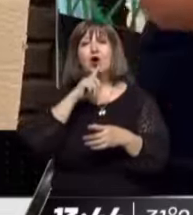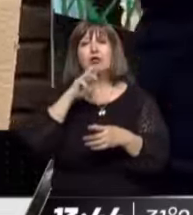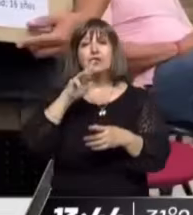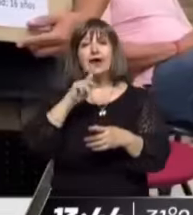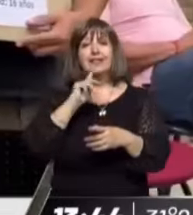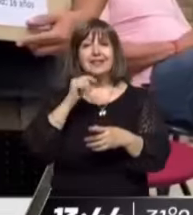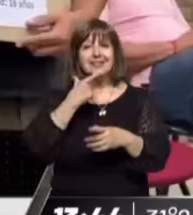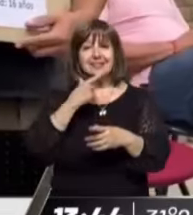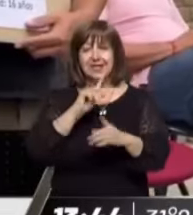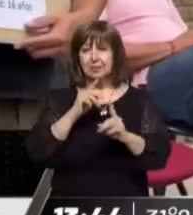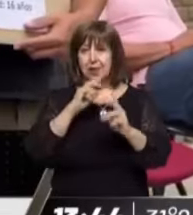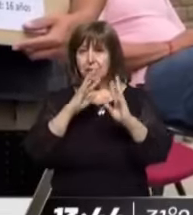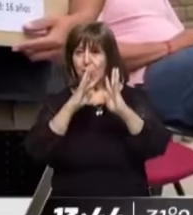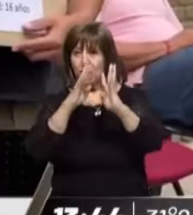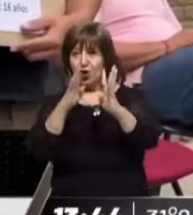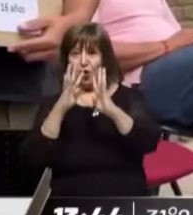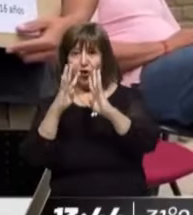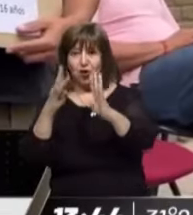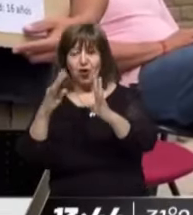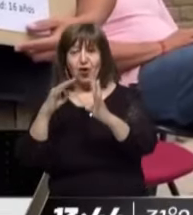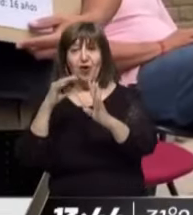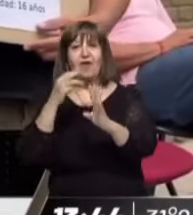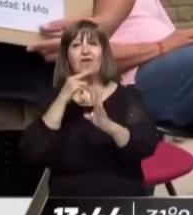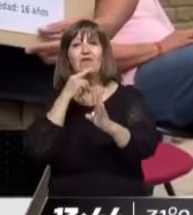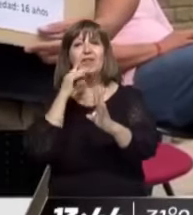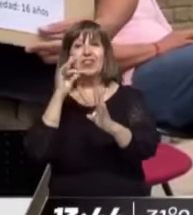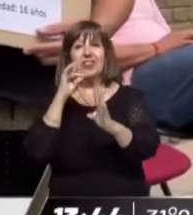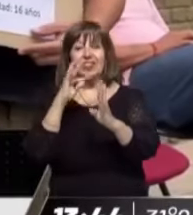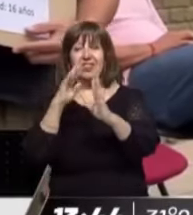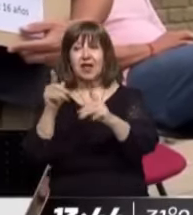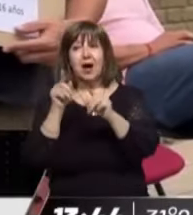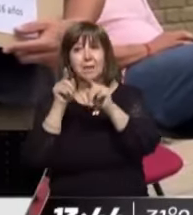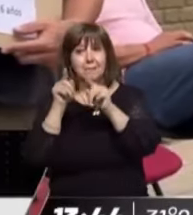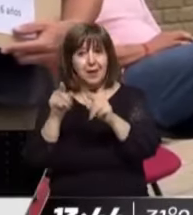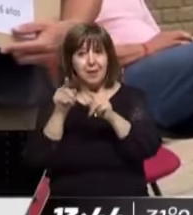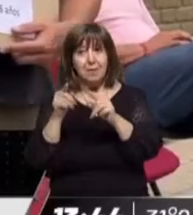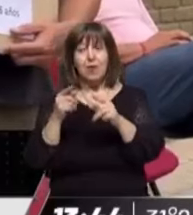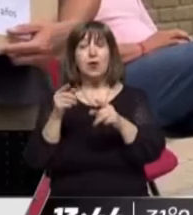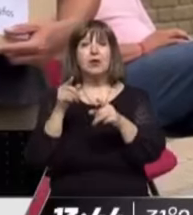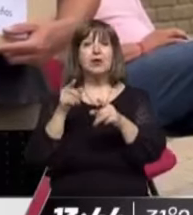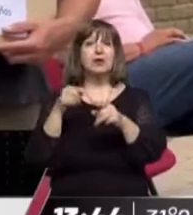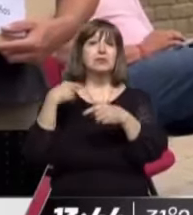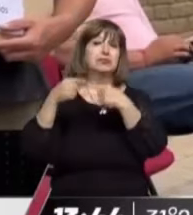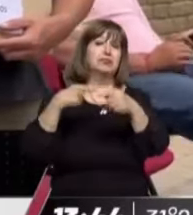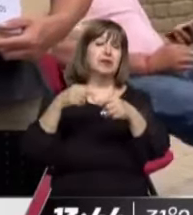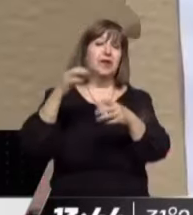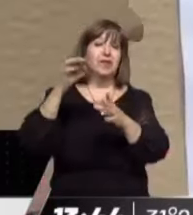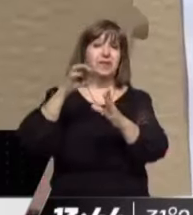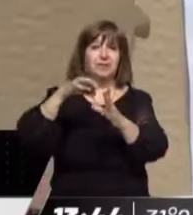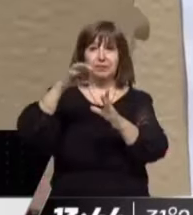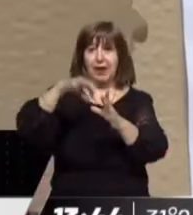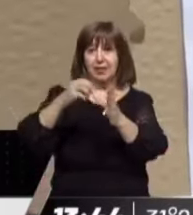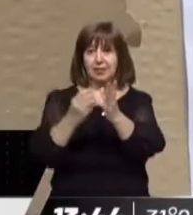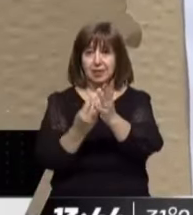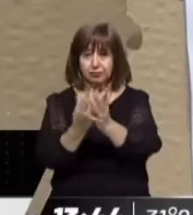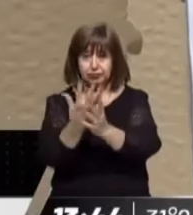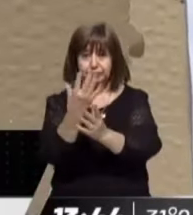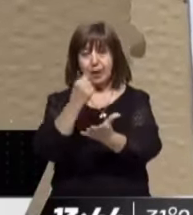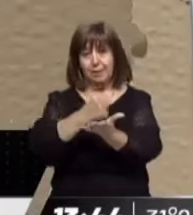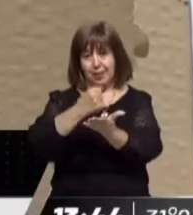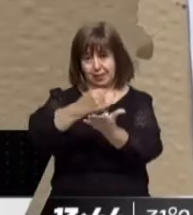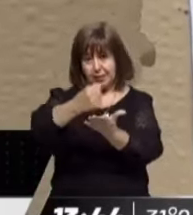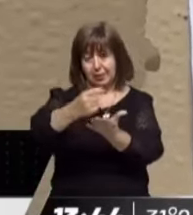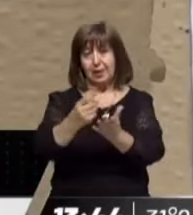son este los que sostienen la gran mayoría de las tareas de la vitivinicultura mendocina lo que se ha